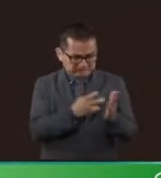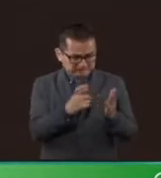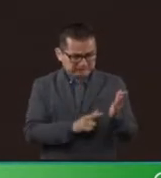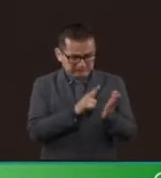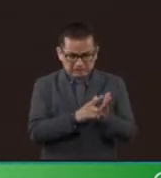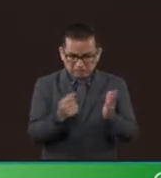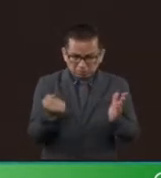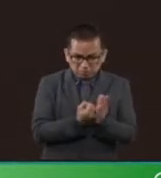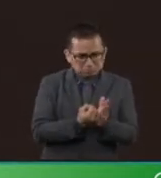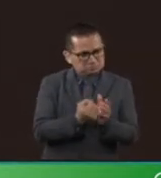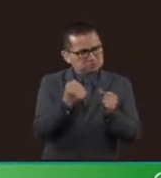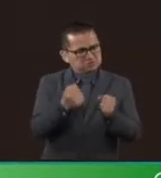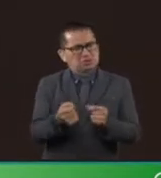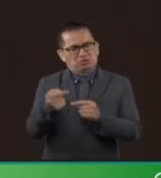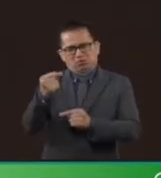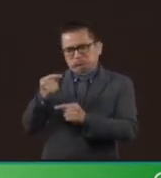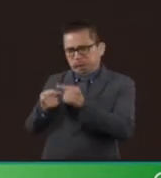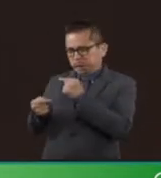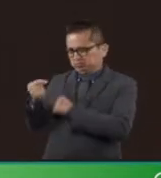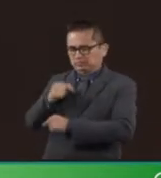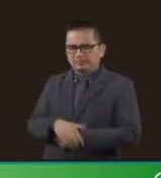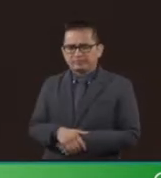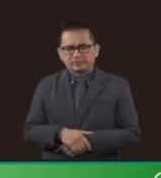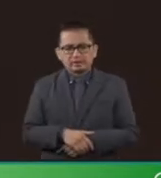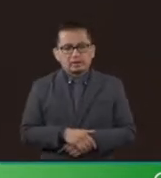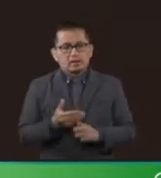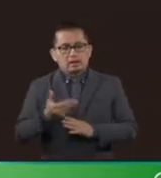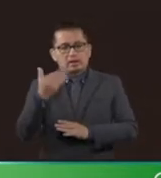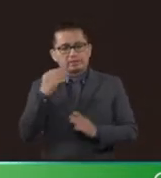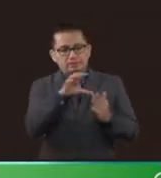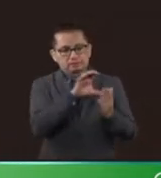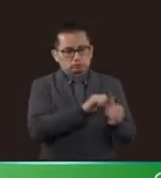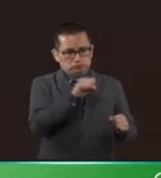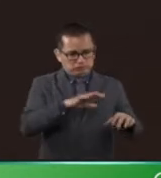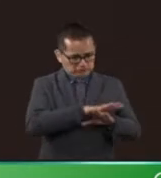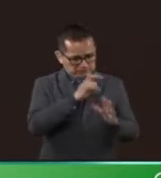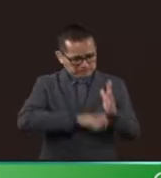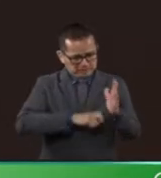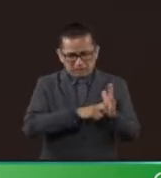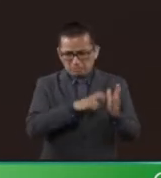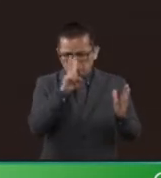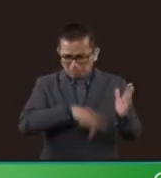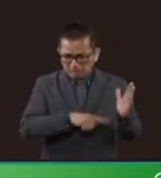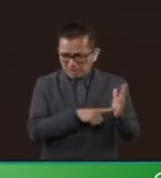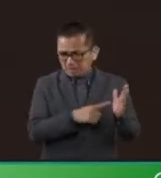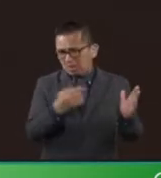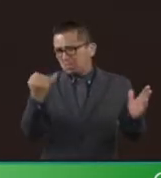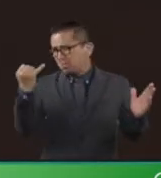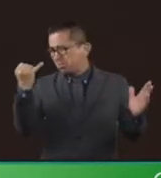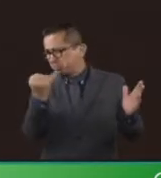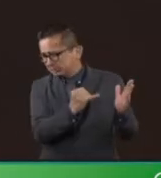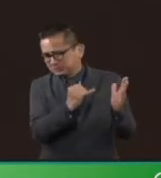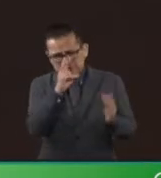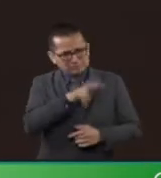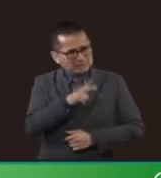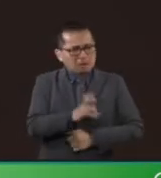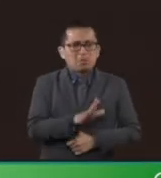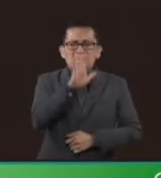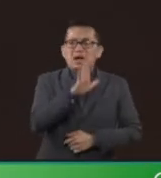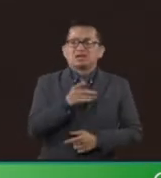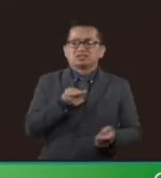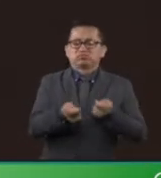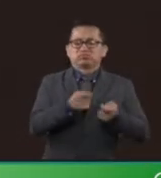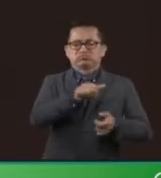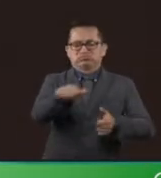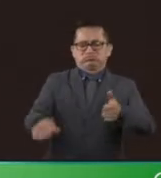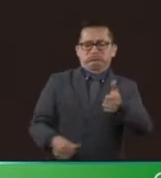creíamos que la reforma judicial era Absurda Un capricho y una forma de someter al poder judicial a las órdenes del ejecutivo y del